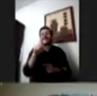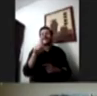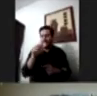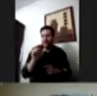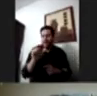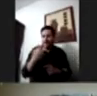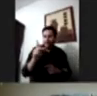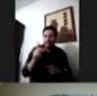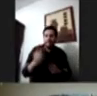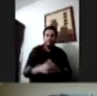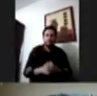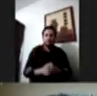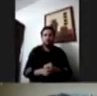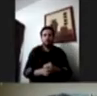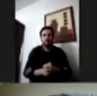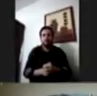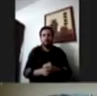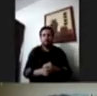vida buena.